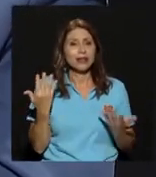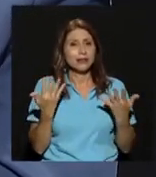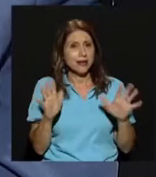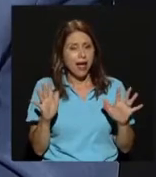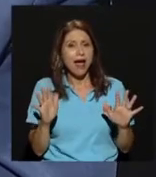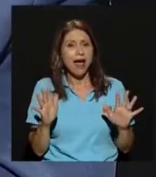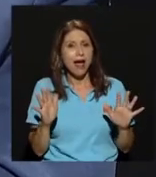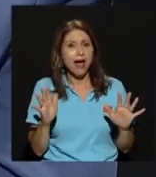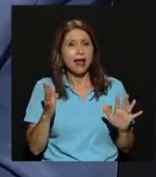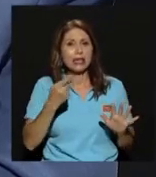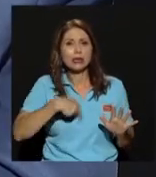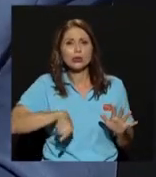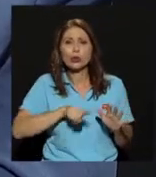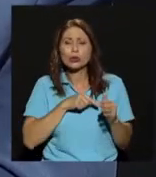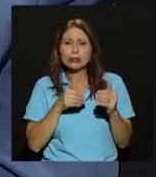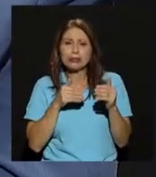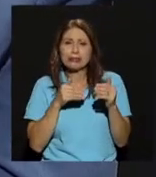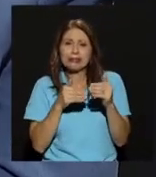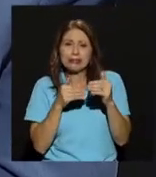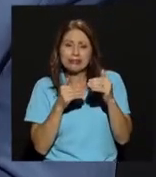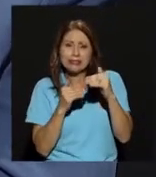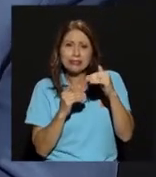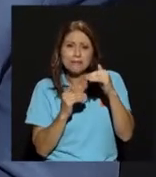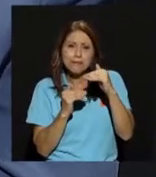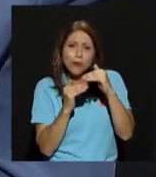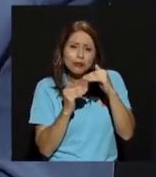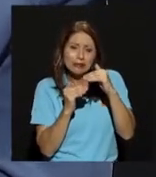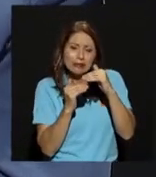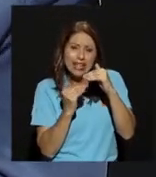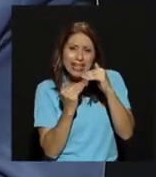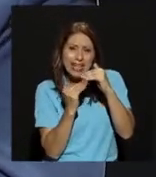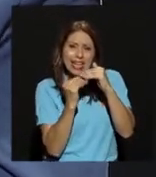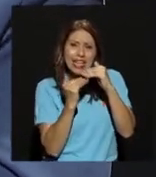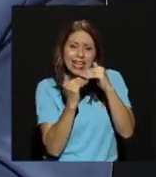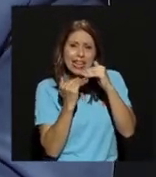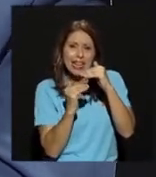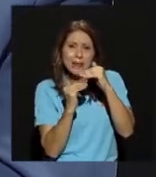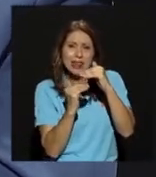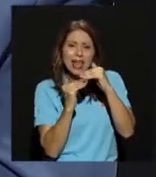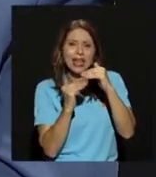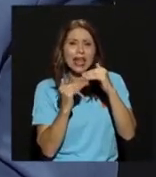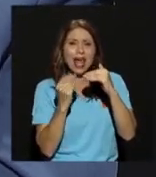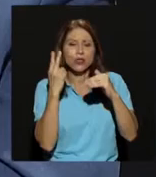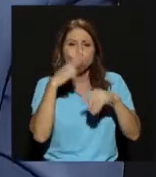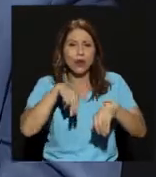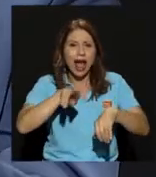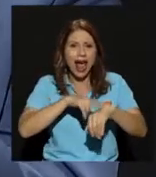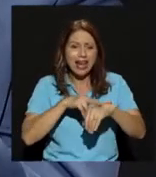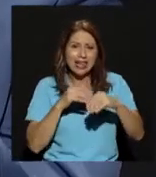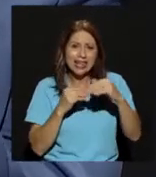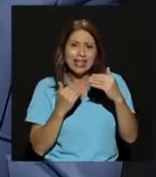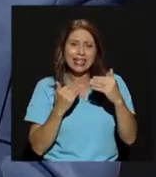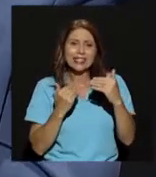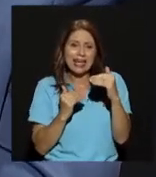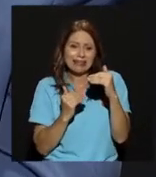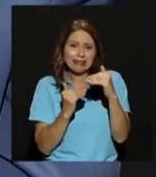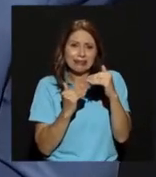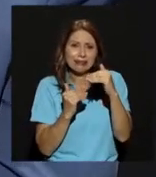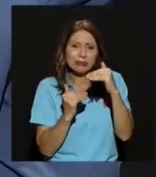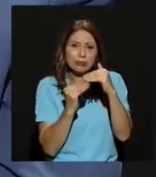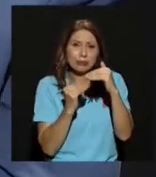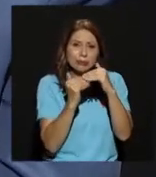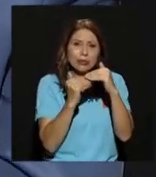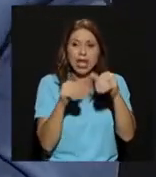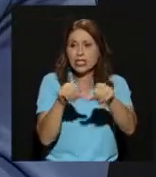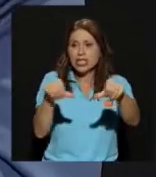estaban rozando el umbral digamos el límite natural y la deuda del sector público